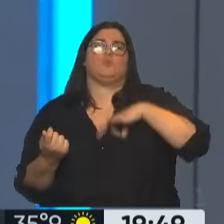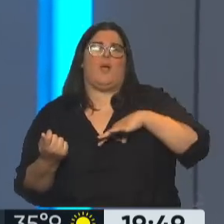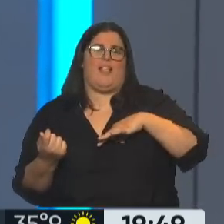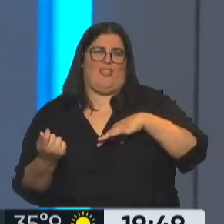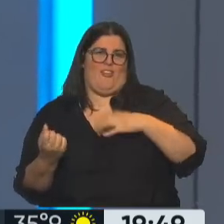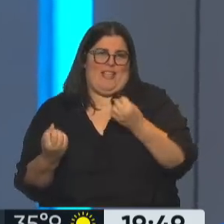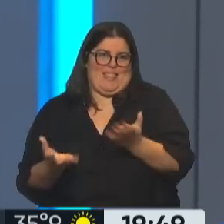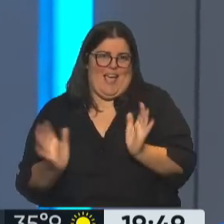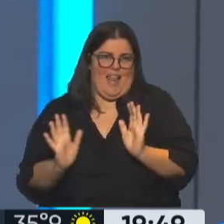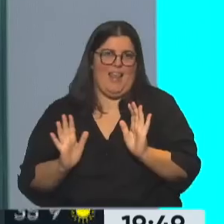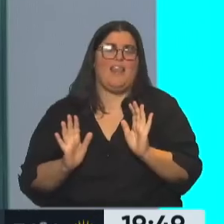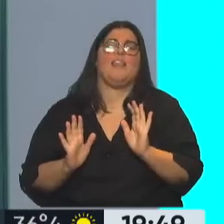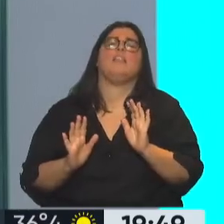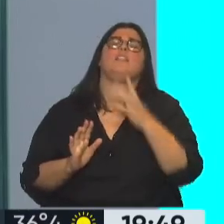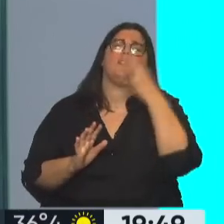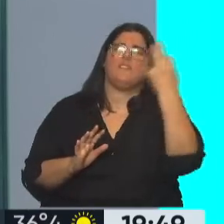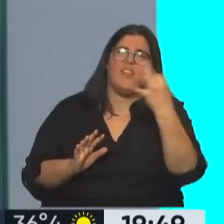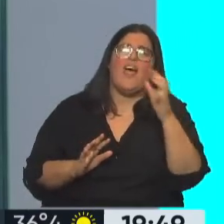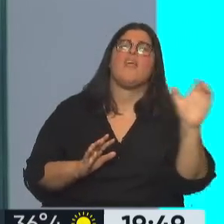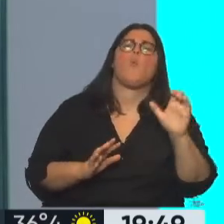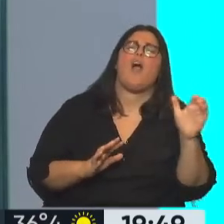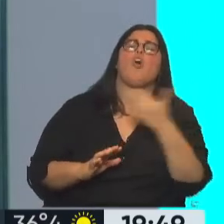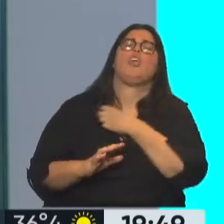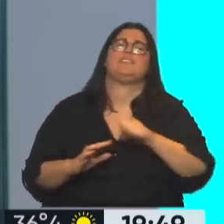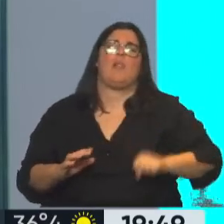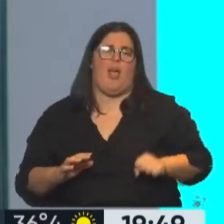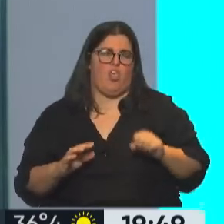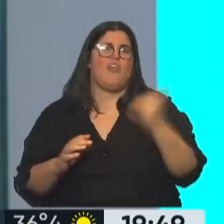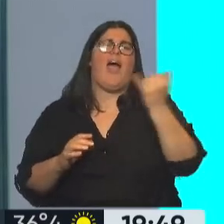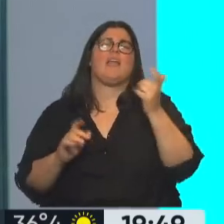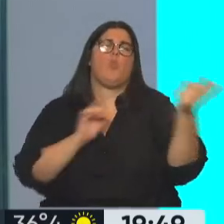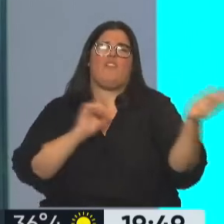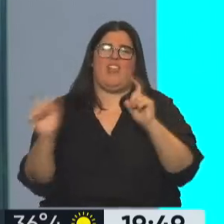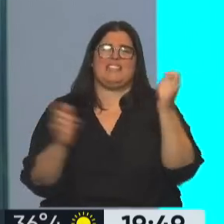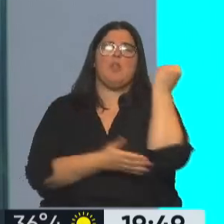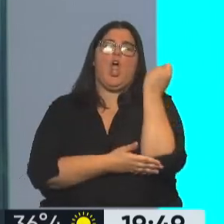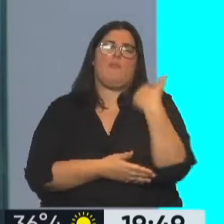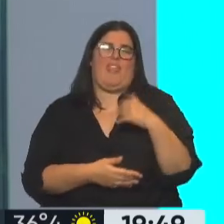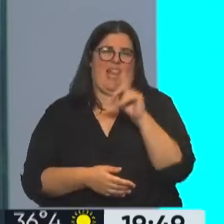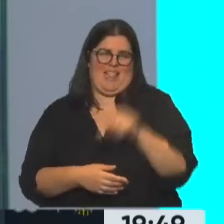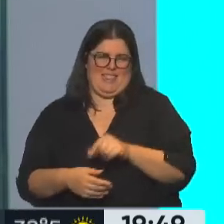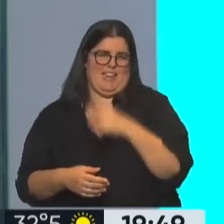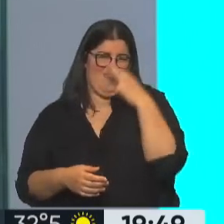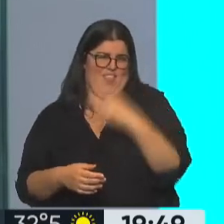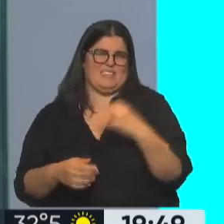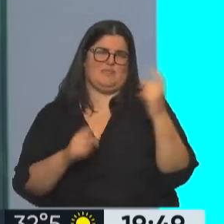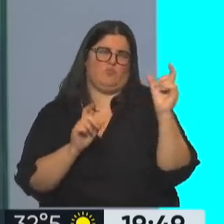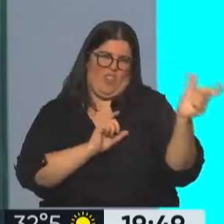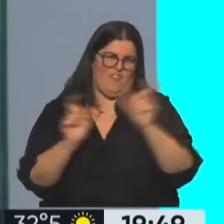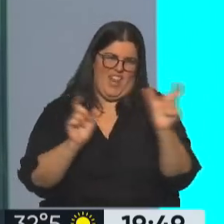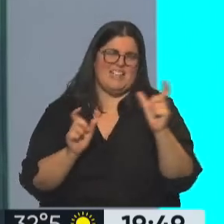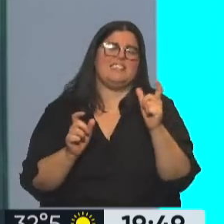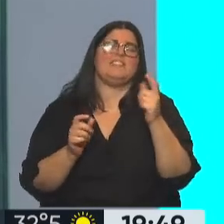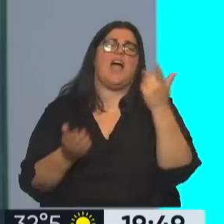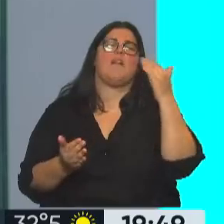parece que con Ecuador y El Salvador es cierto que tienen muchas diferencias con la economía argentina, entonces es difícil de equiparar mano a mano 2 economías